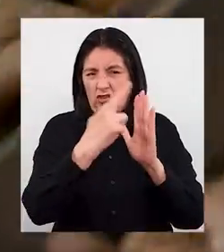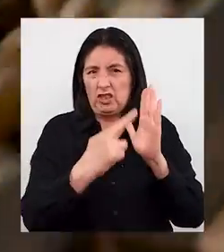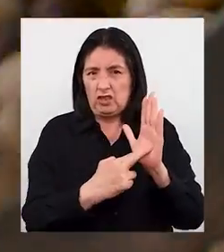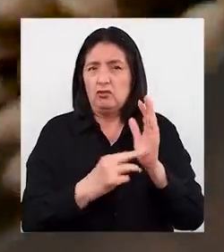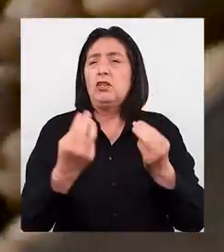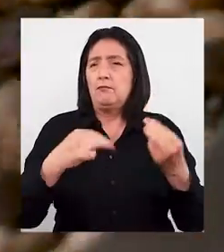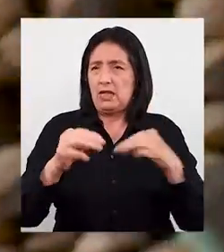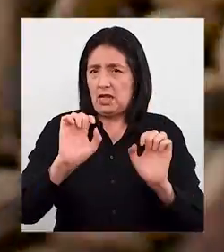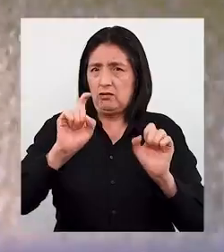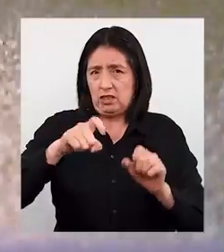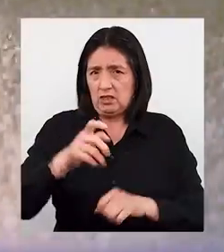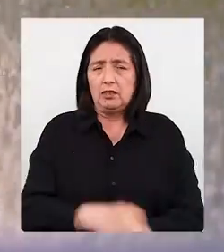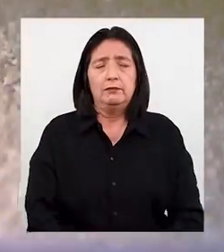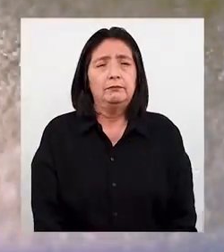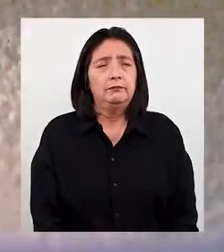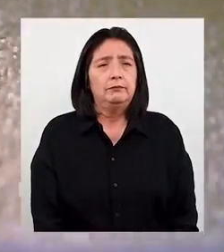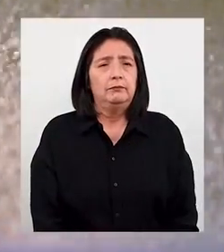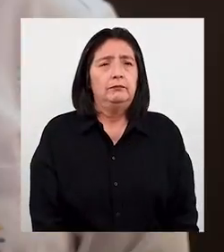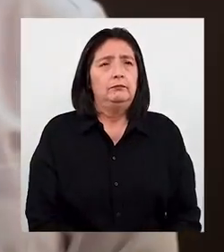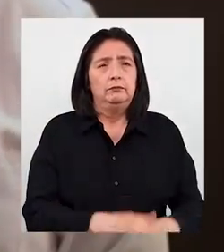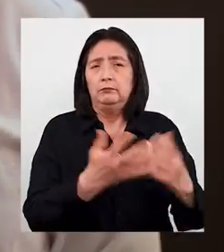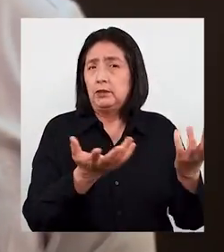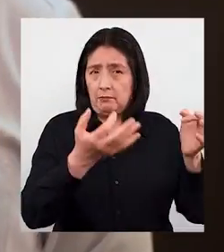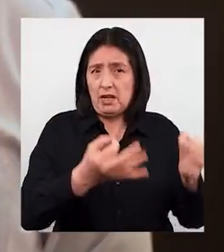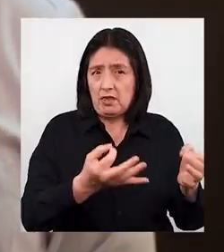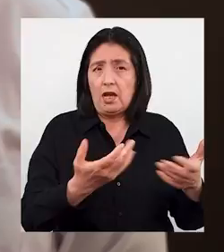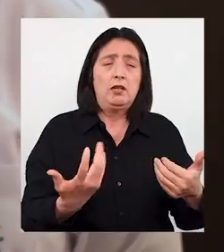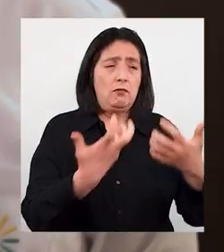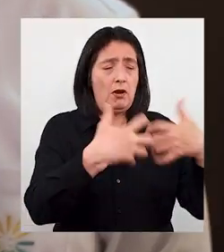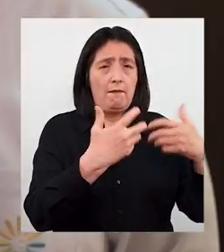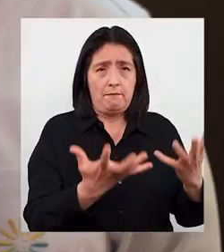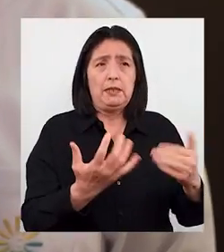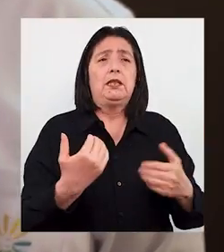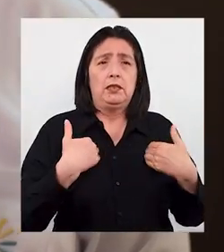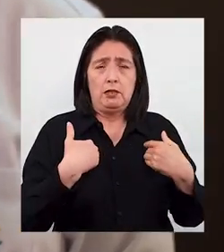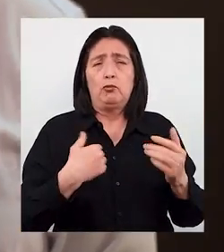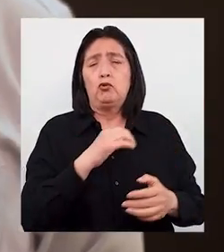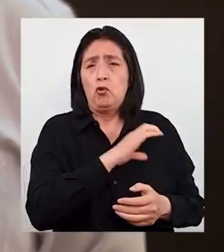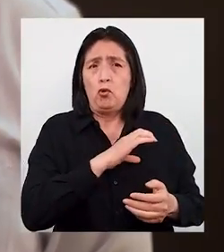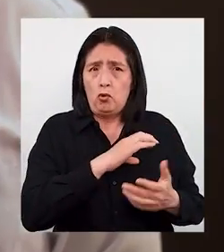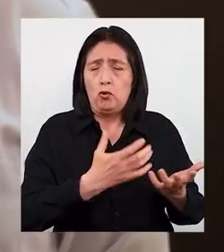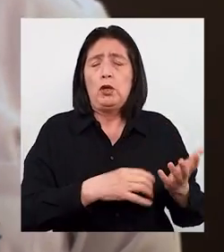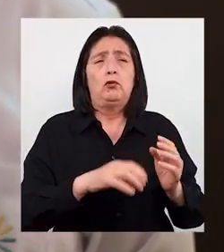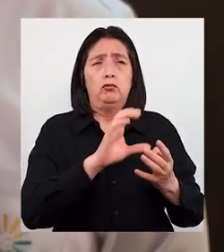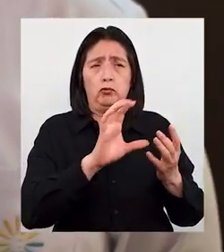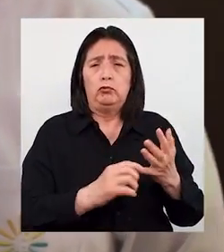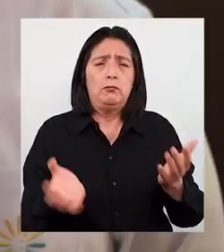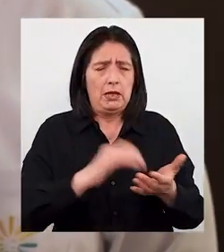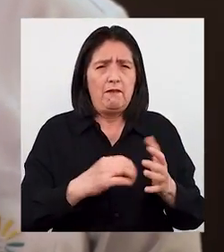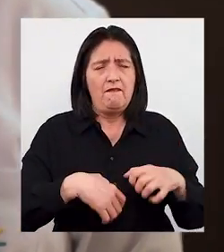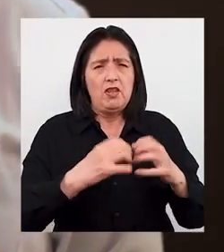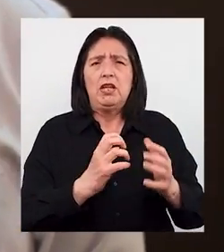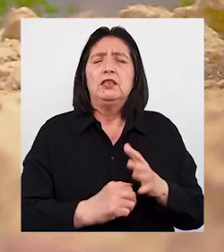el mercado requiere. Si bien es cierto, como empresa tenemos un código de conducta que nos ha permitido fortalecer más aún